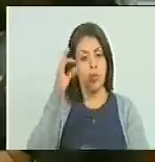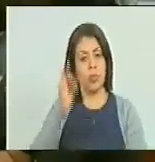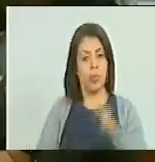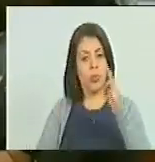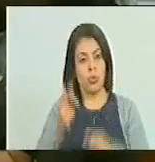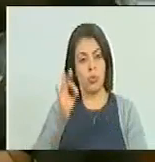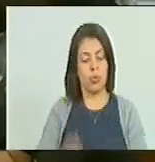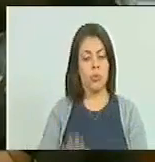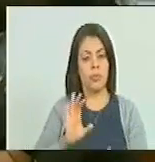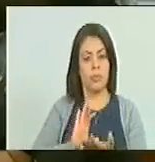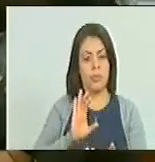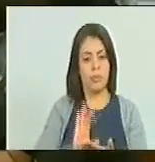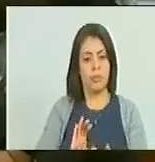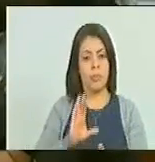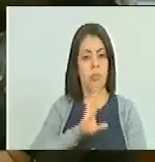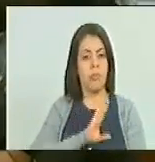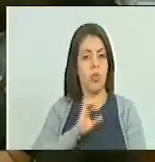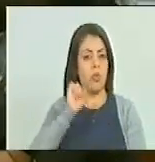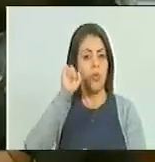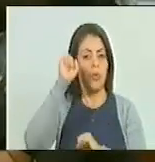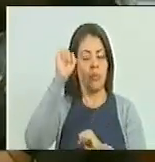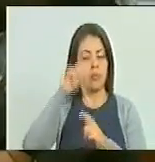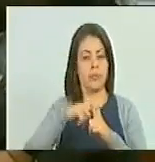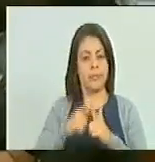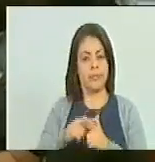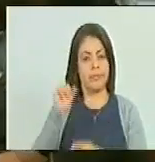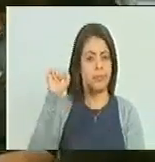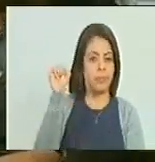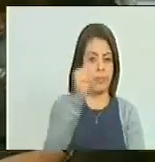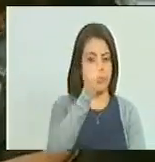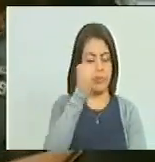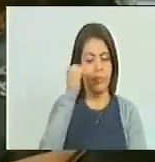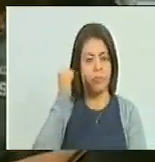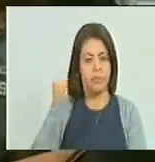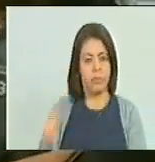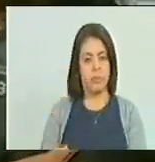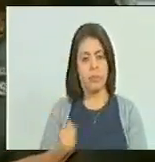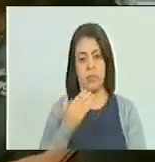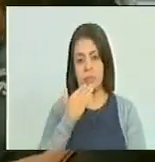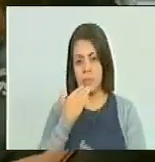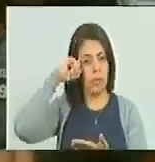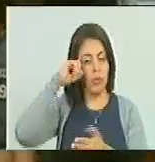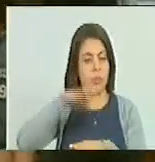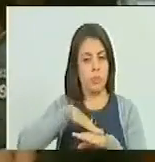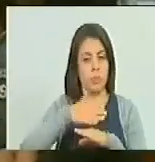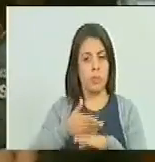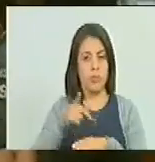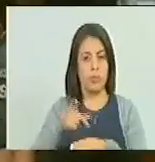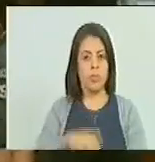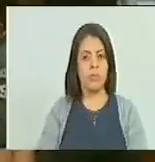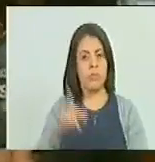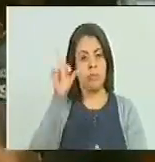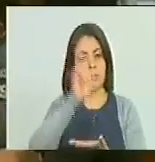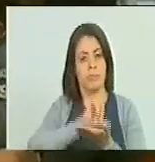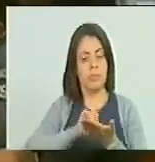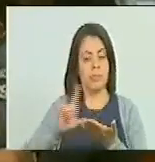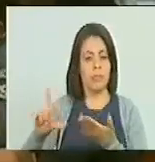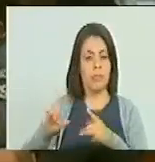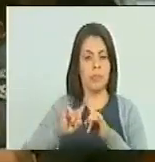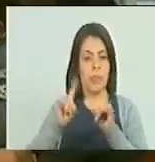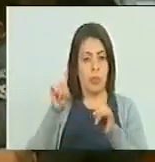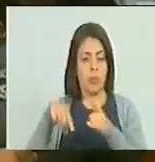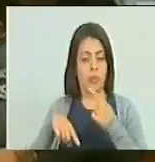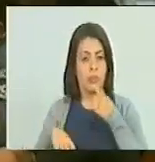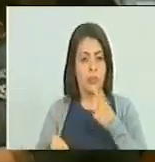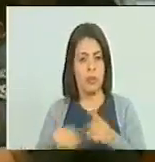como ciudadano el patriotismo, como vencedor la clemencia, con su lealtad, pero